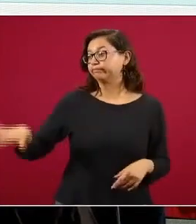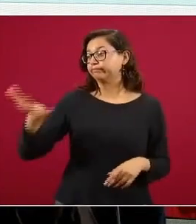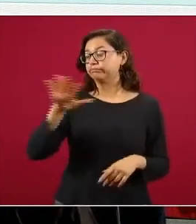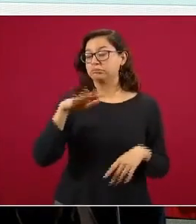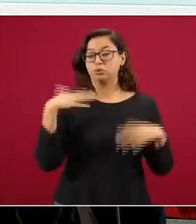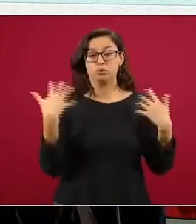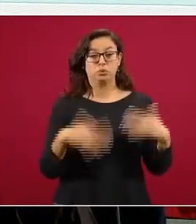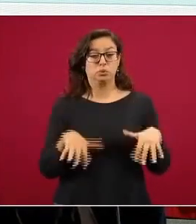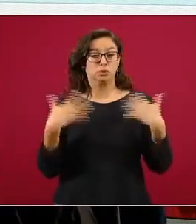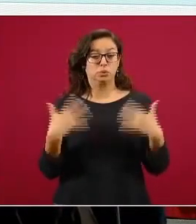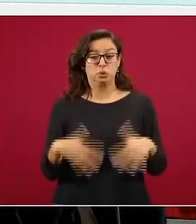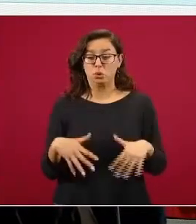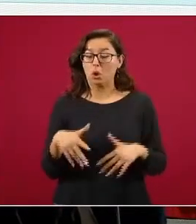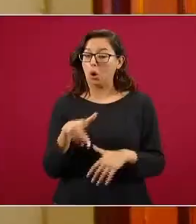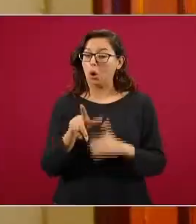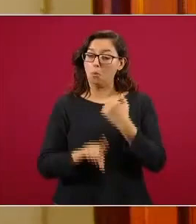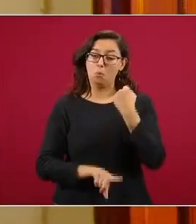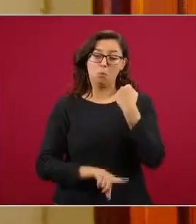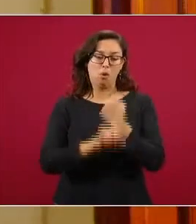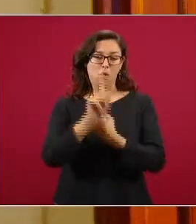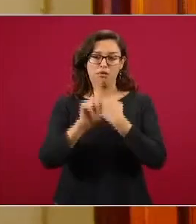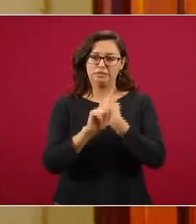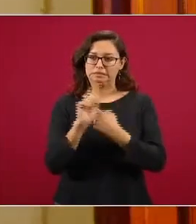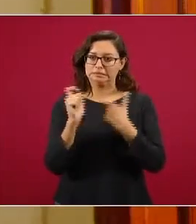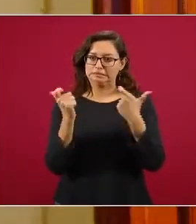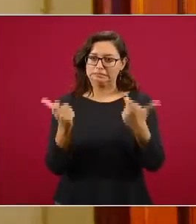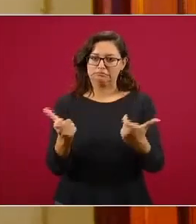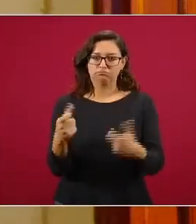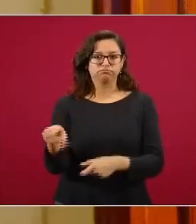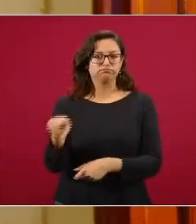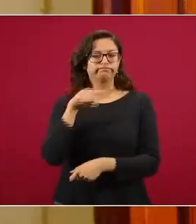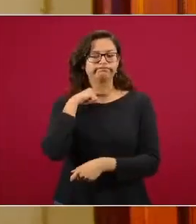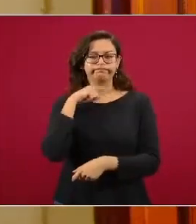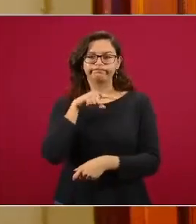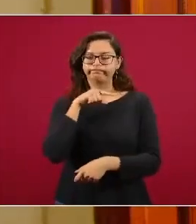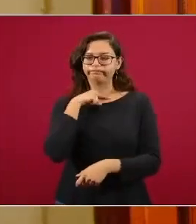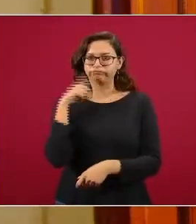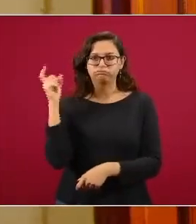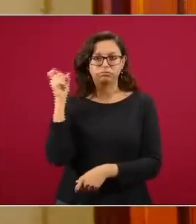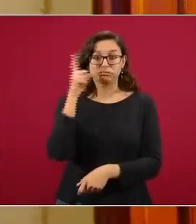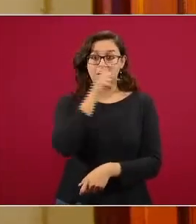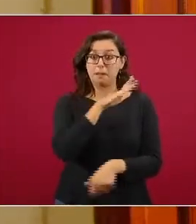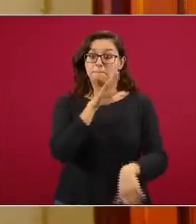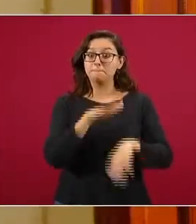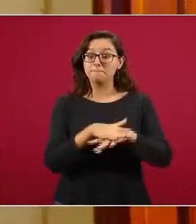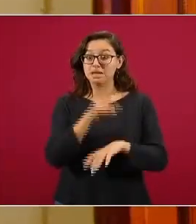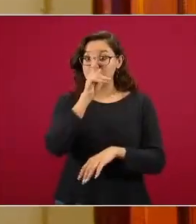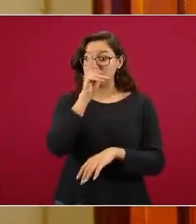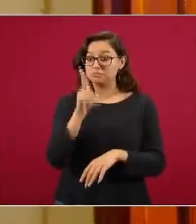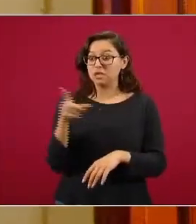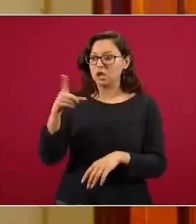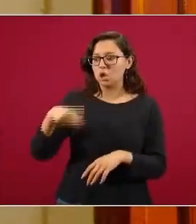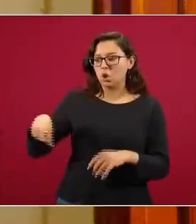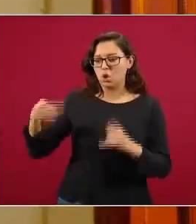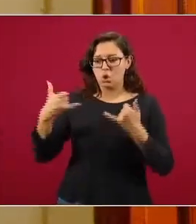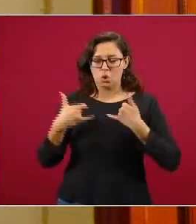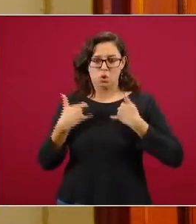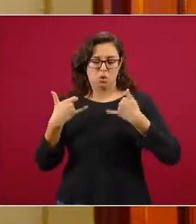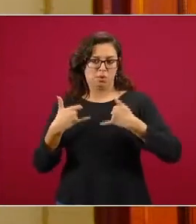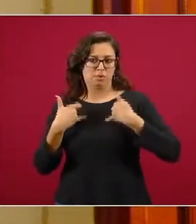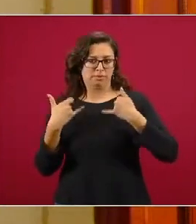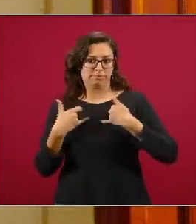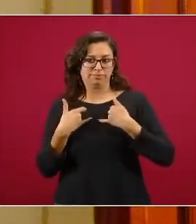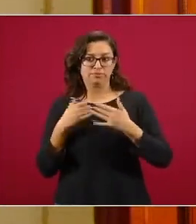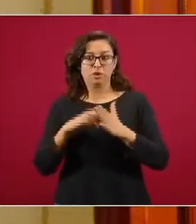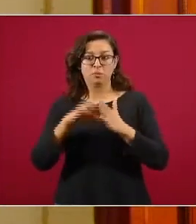que ha afectado con especial intensidad en las personas jóvenes. Por ello, desde el Instituto Mexicano de la Juventud y el